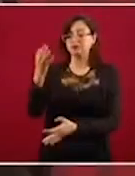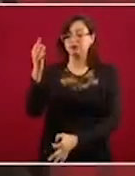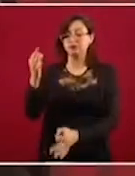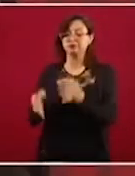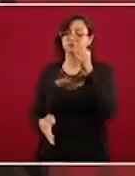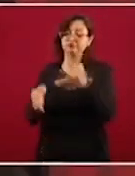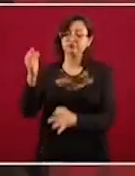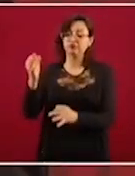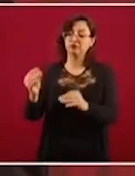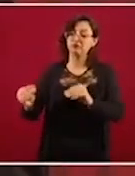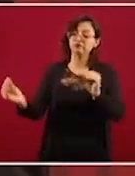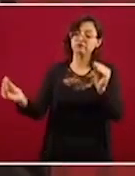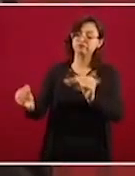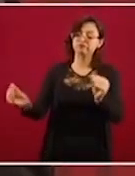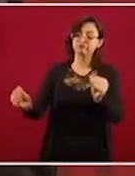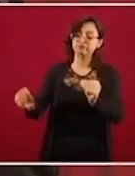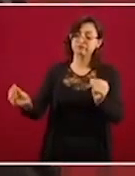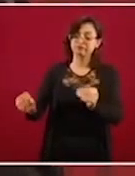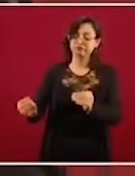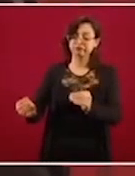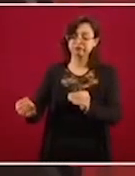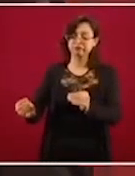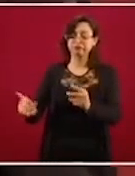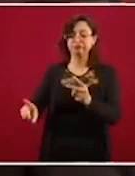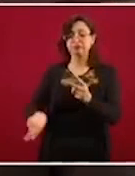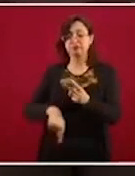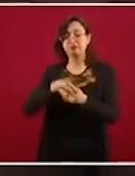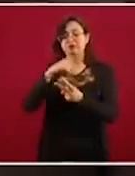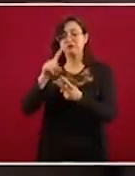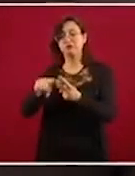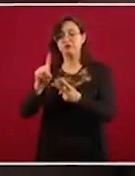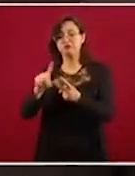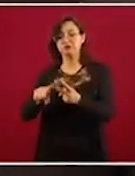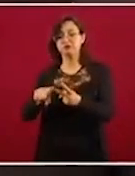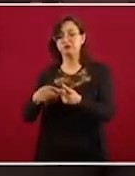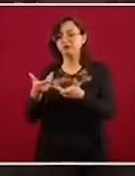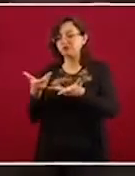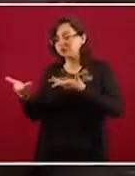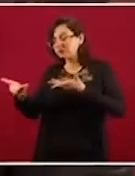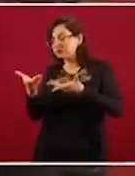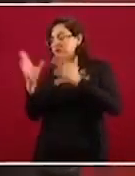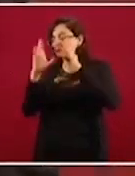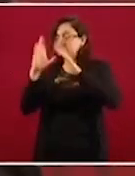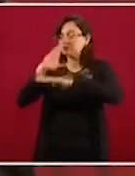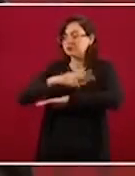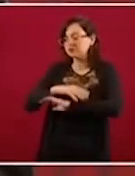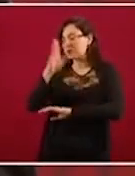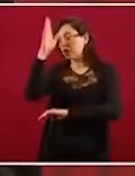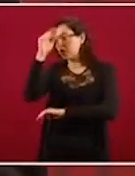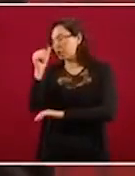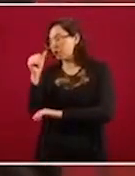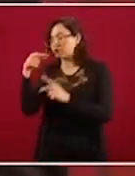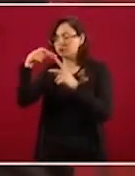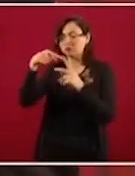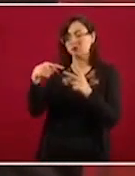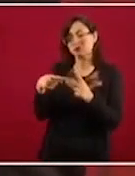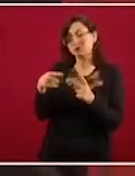a tribunales. Y la otra, la vía de la conciliación,